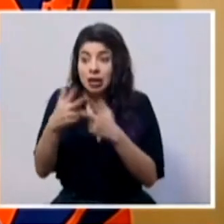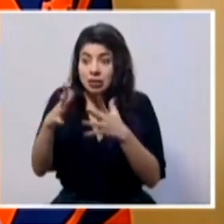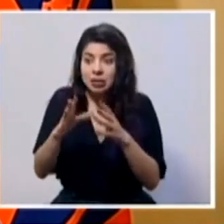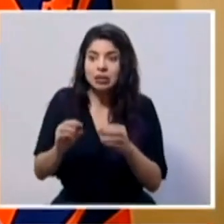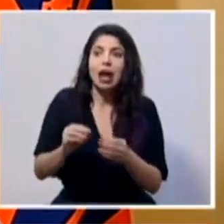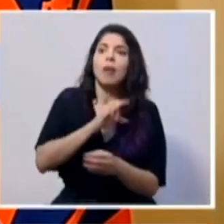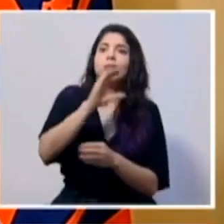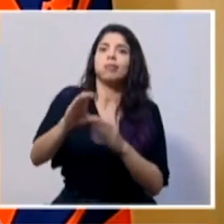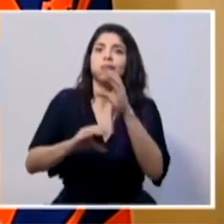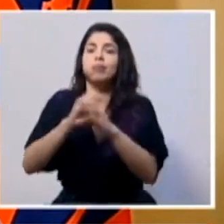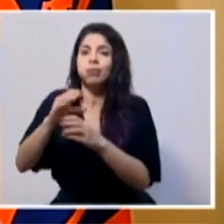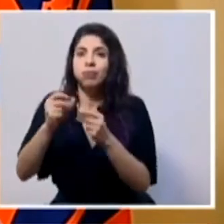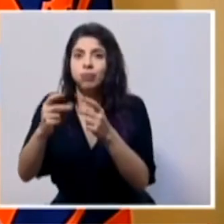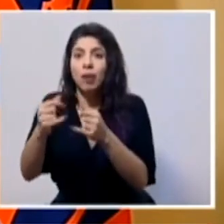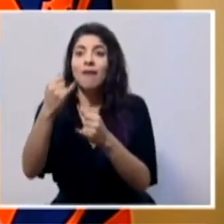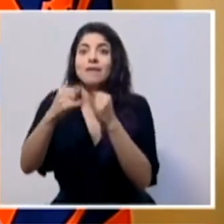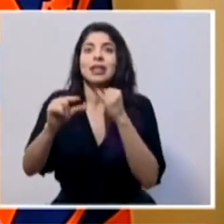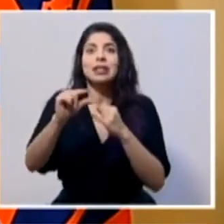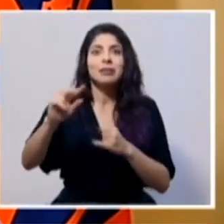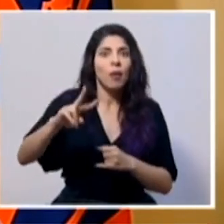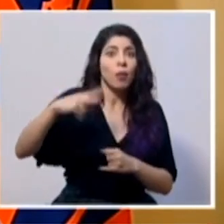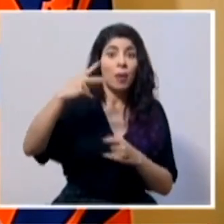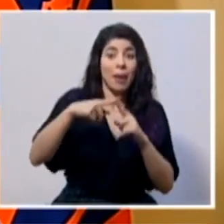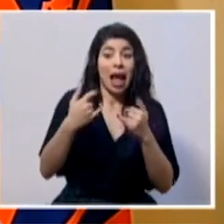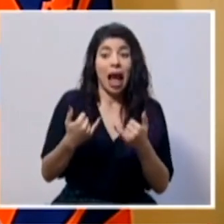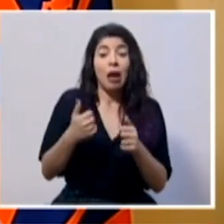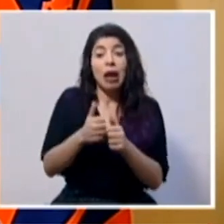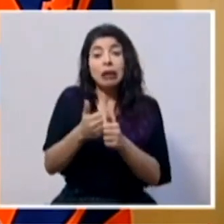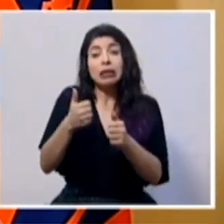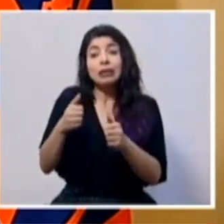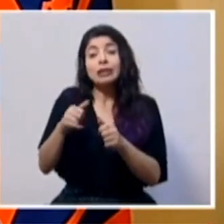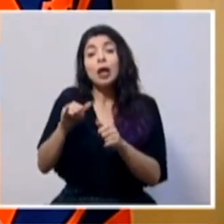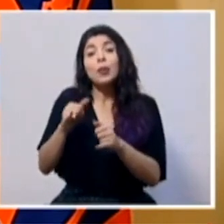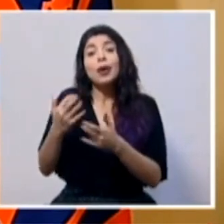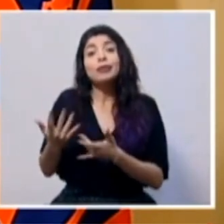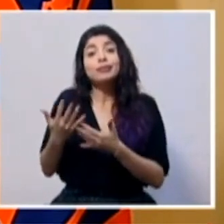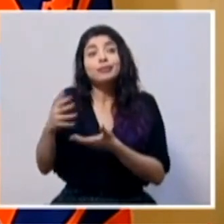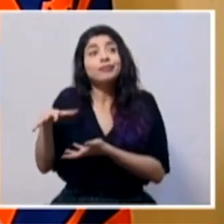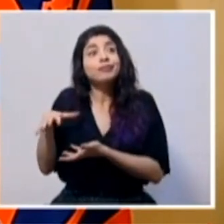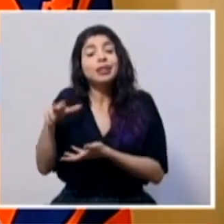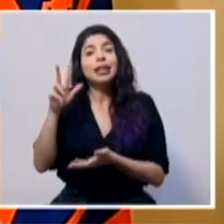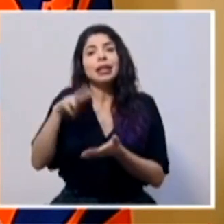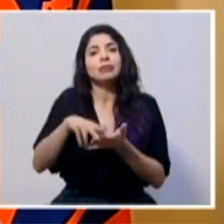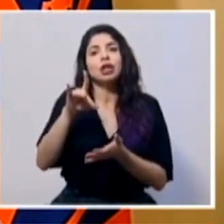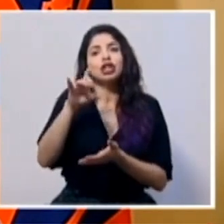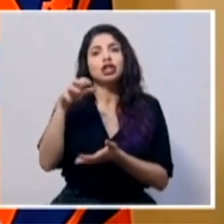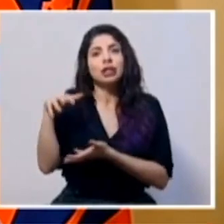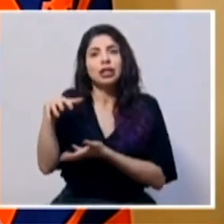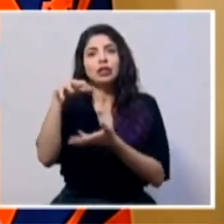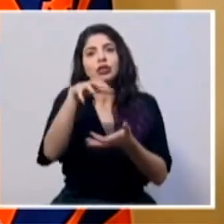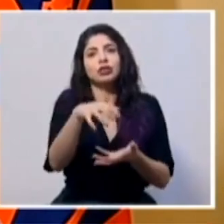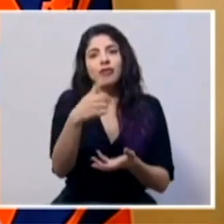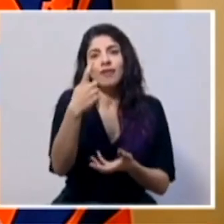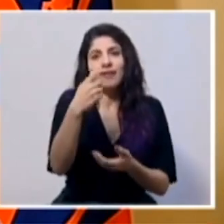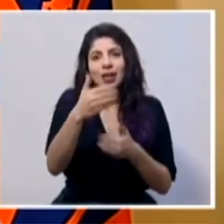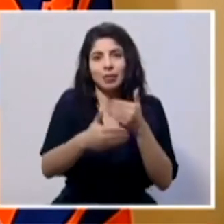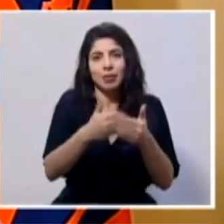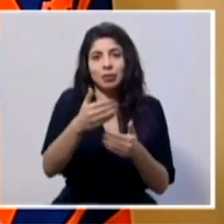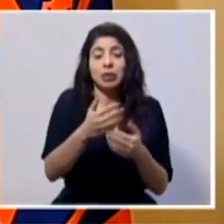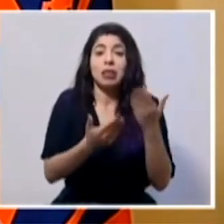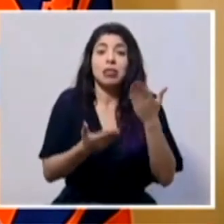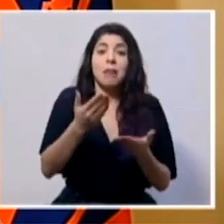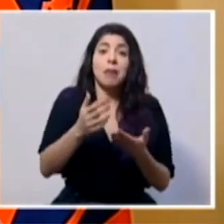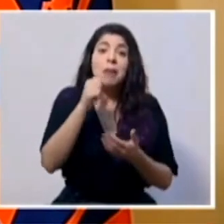fines de semana, pero al día de hoy tenemos una presa de 3,800, es lo que nos están reportando. Puede que mañana sea menos o puede que